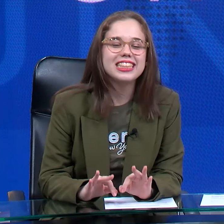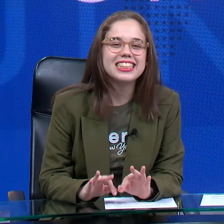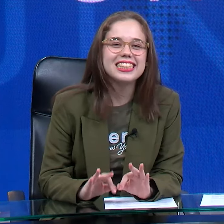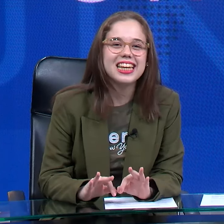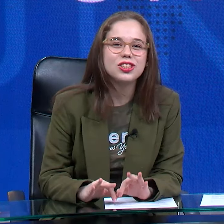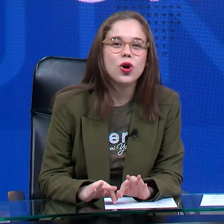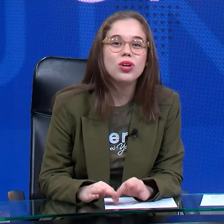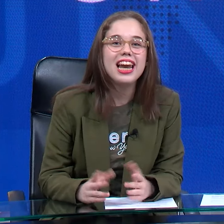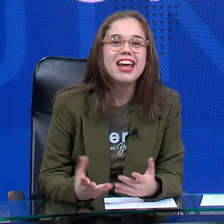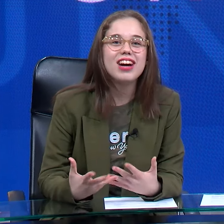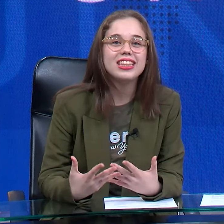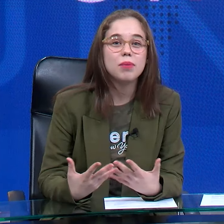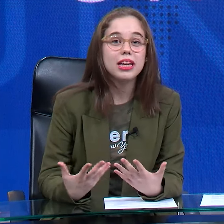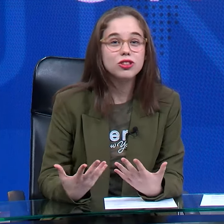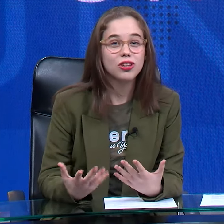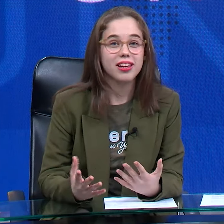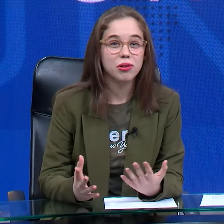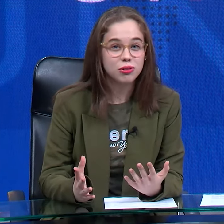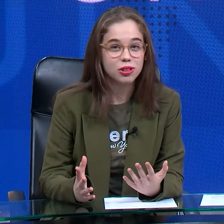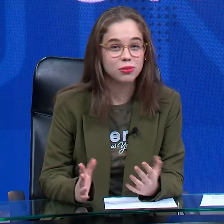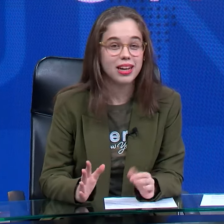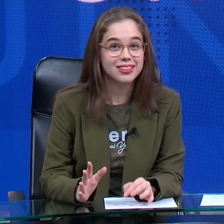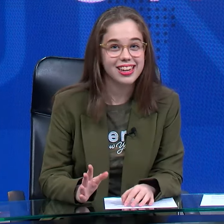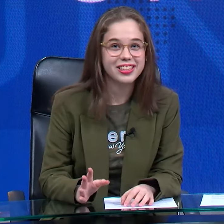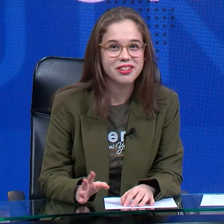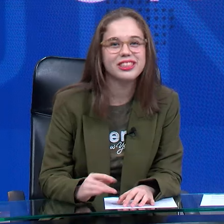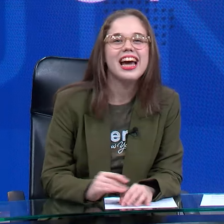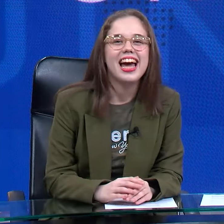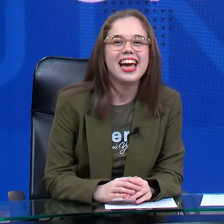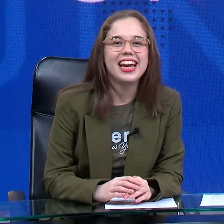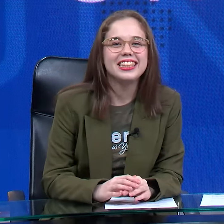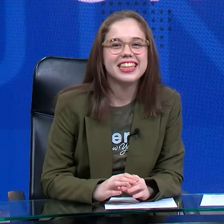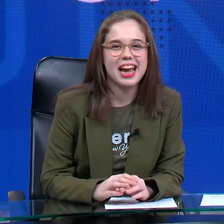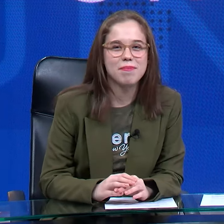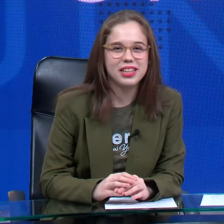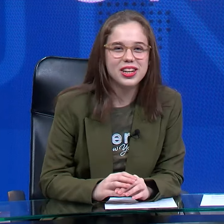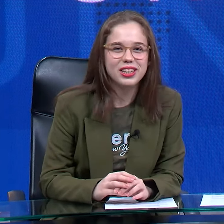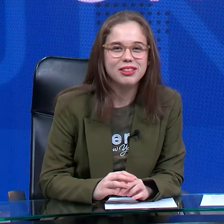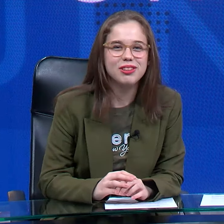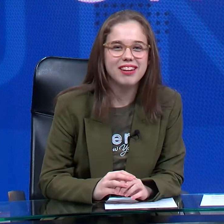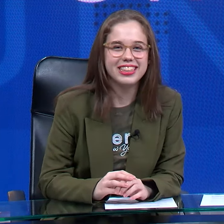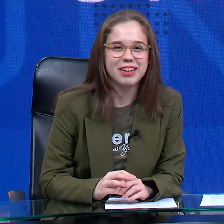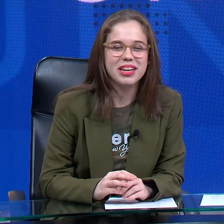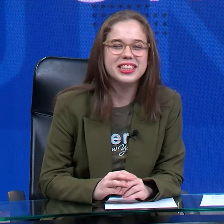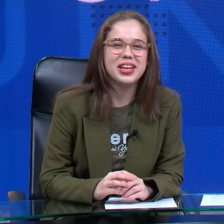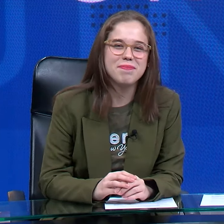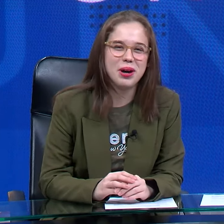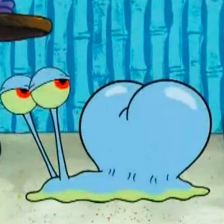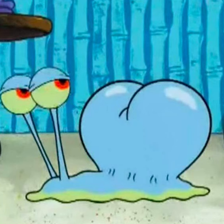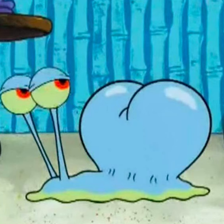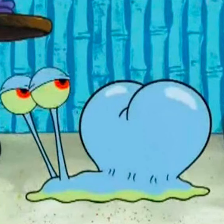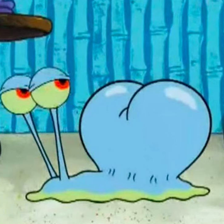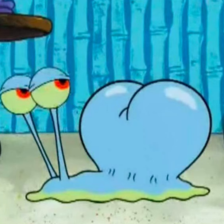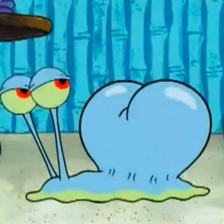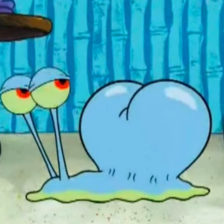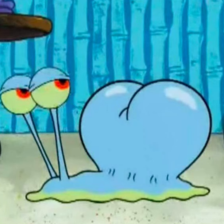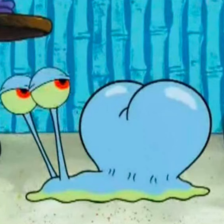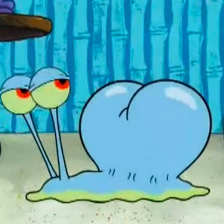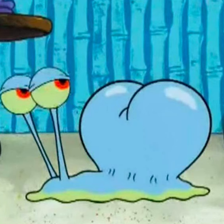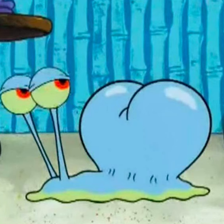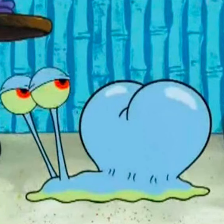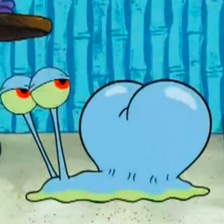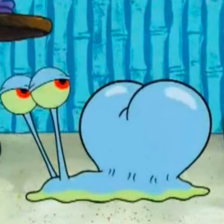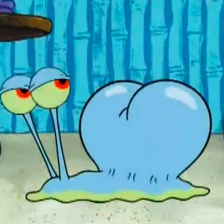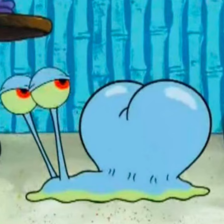que la princesa se hizo un levantamiento de glúteos brasileños. En español, un levantamiento de